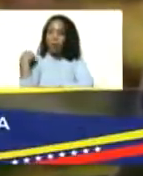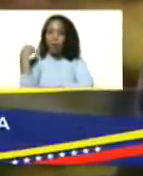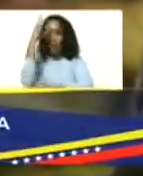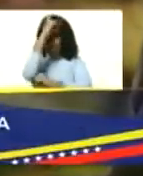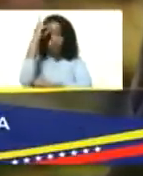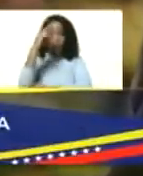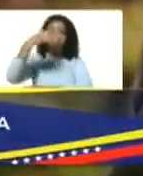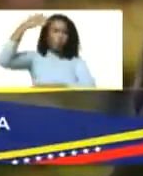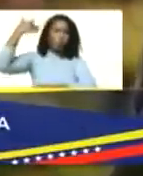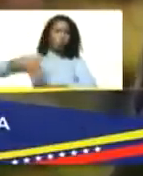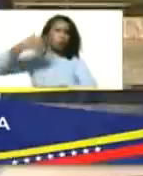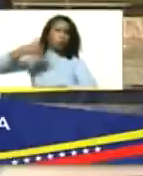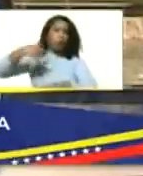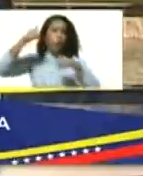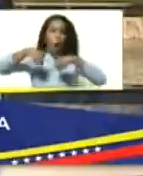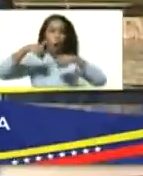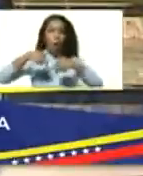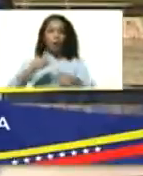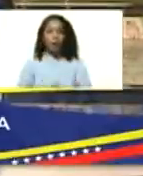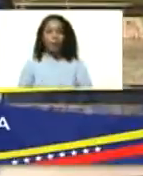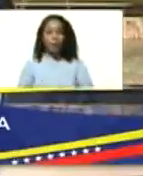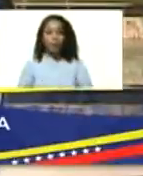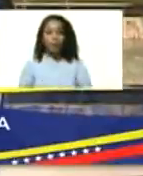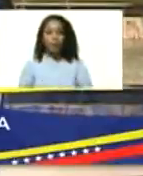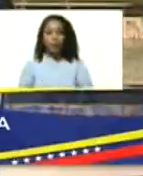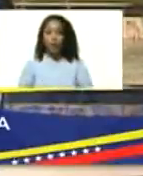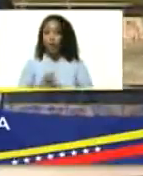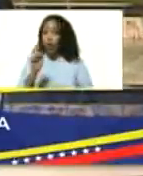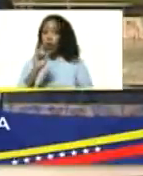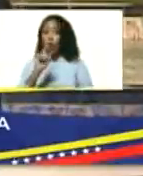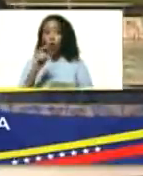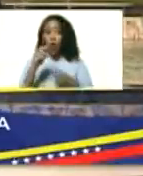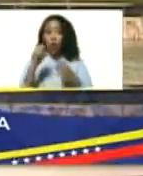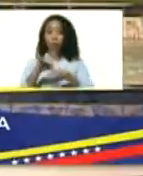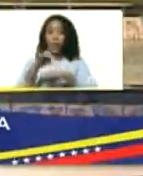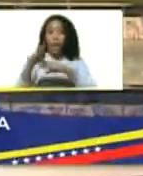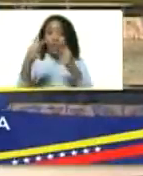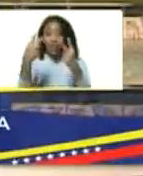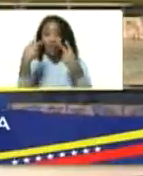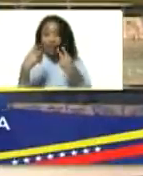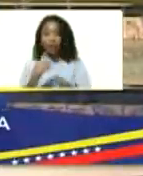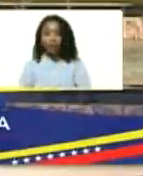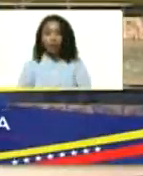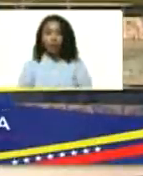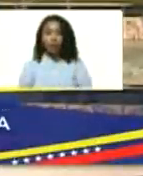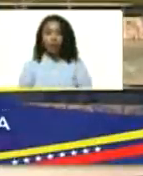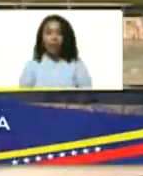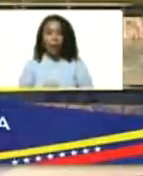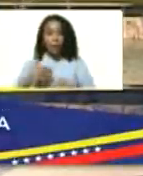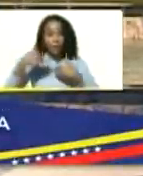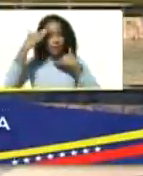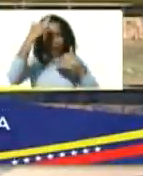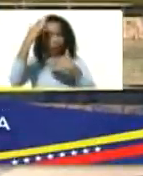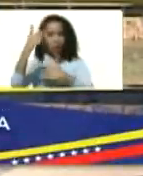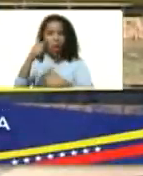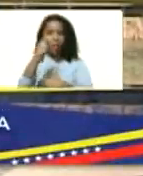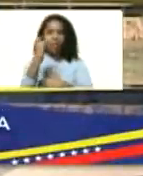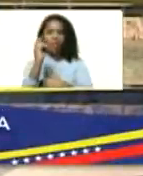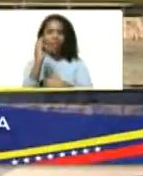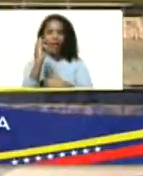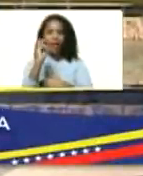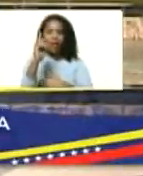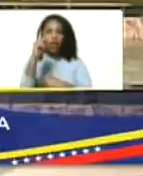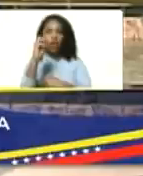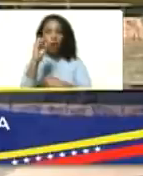candela pura hoy no se lo pierdan bueno me saluda los tips toquero gracias karina